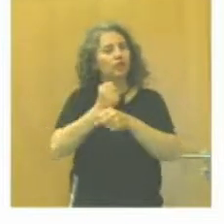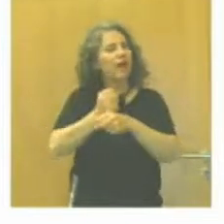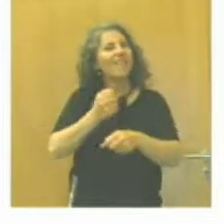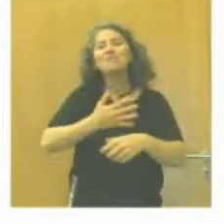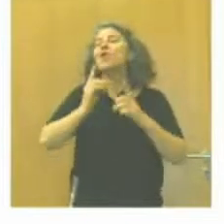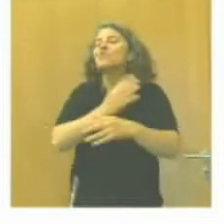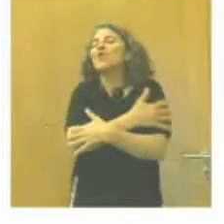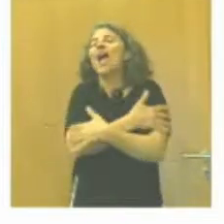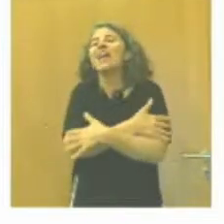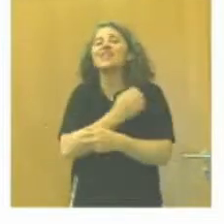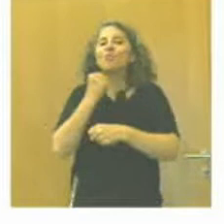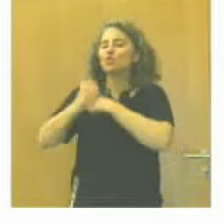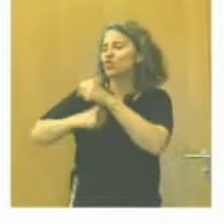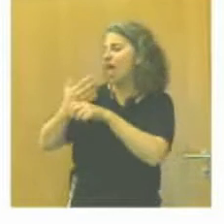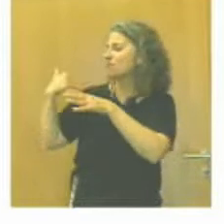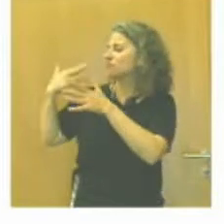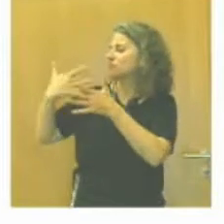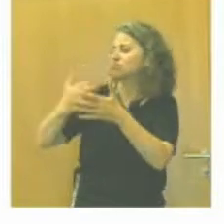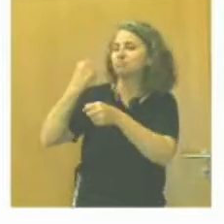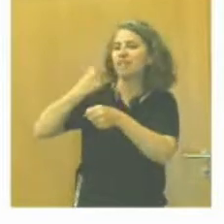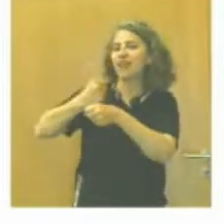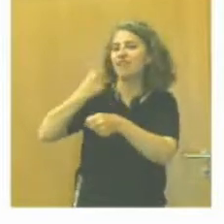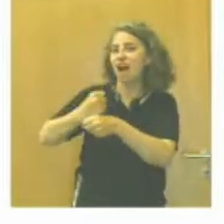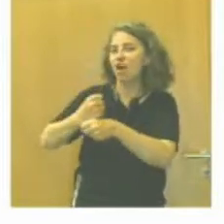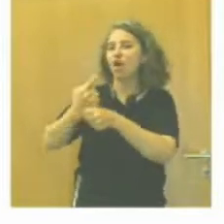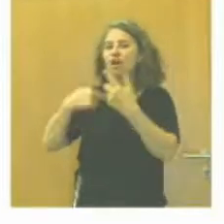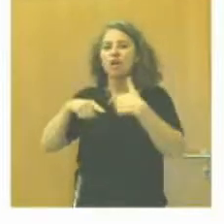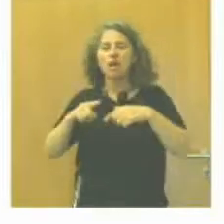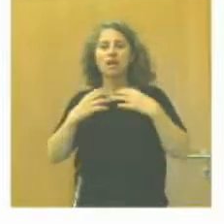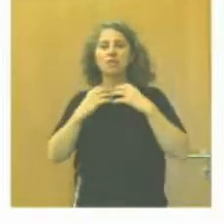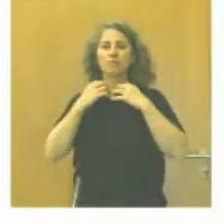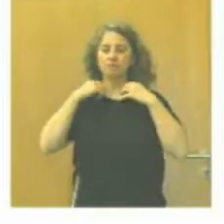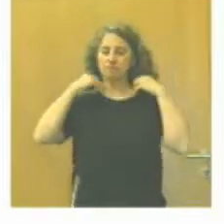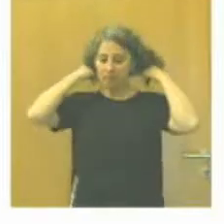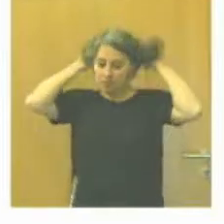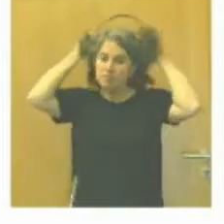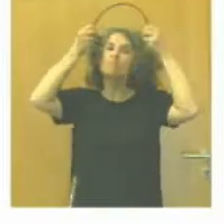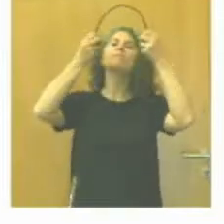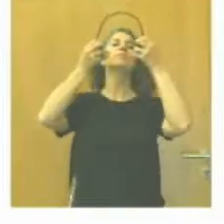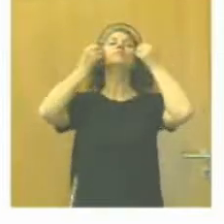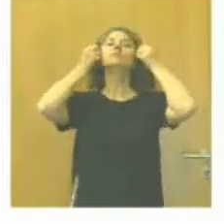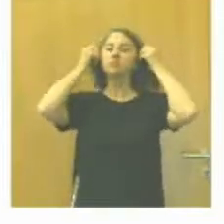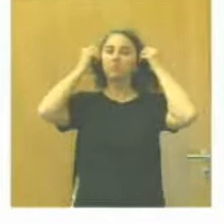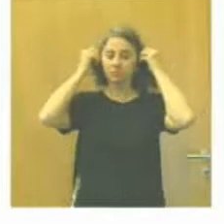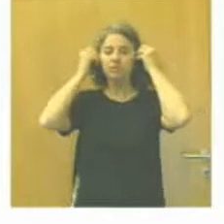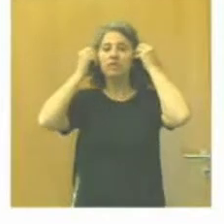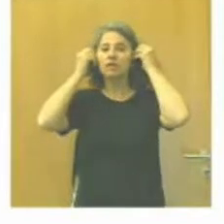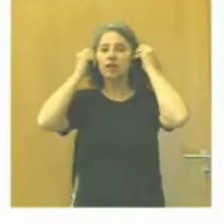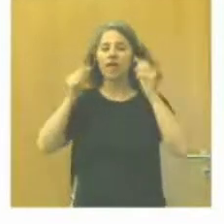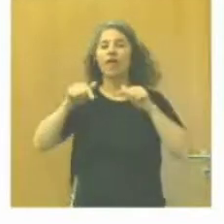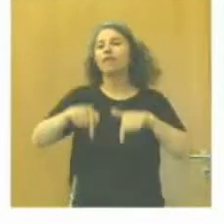cariño durante varios años, puedo decir. Y entra dentro de las áreas